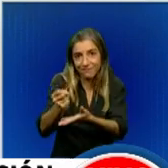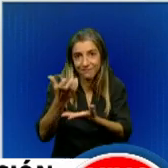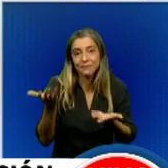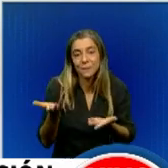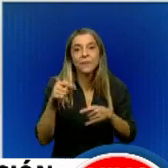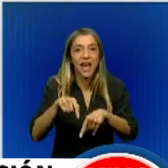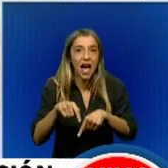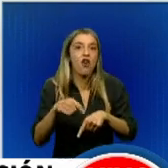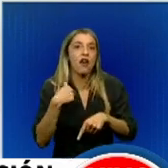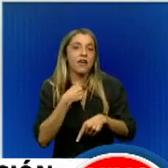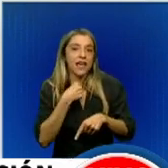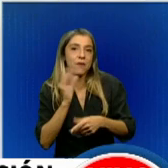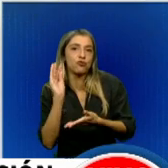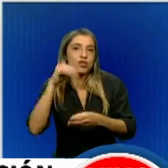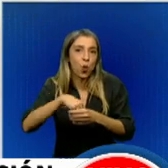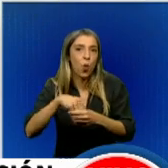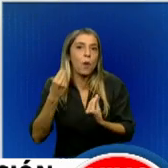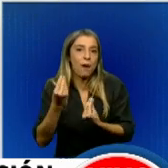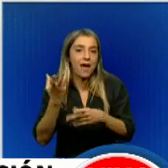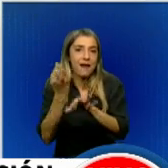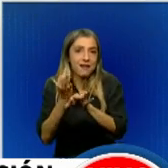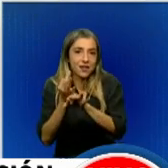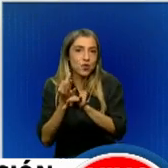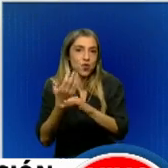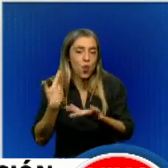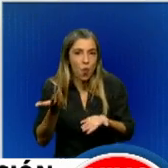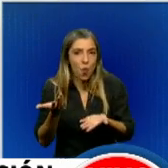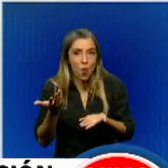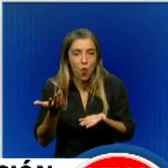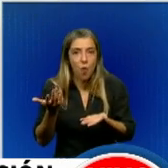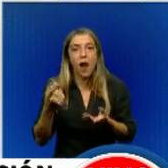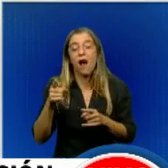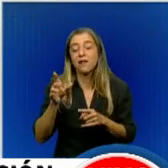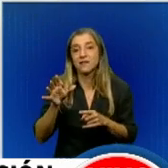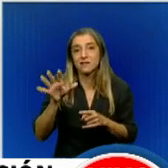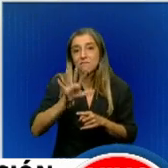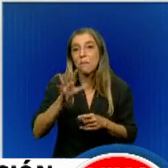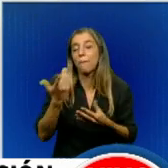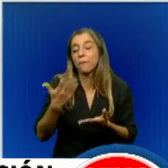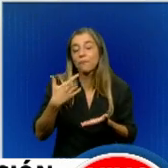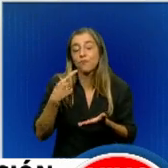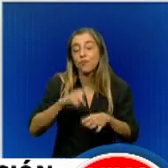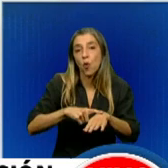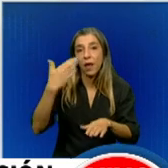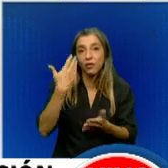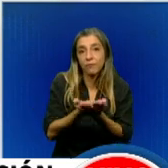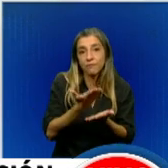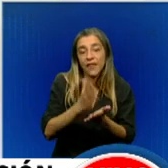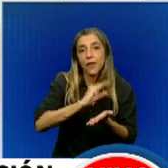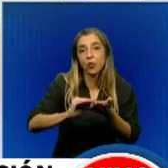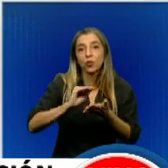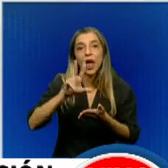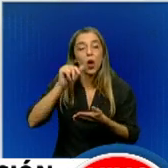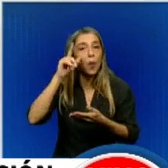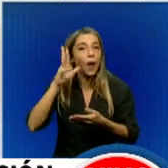al transporte escolar del área metropolitana por un planteo del diputado balde que me parece atinado